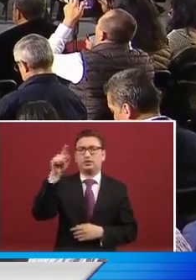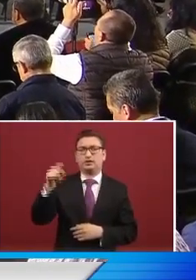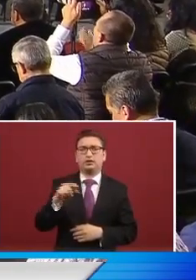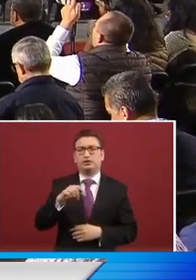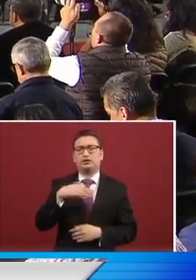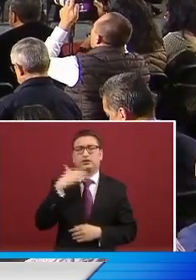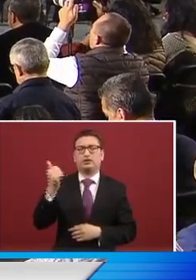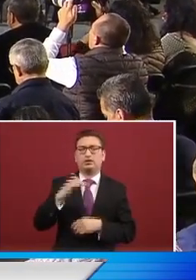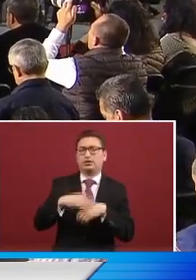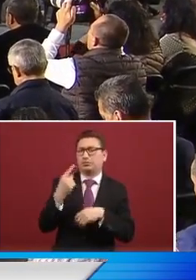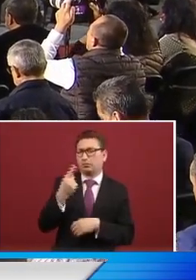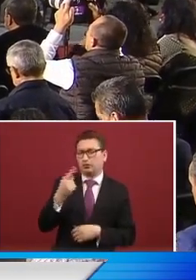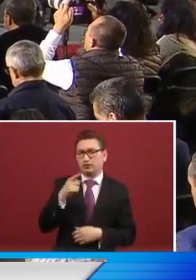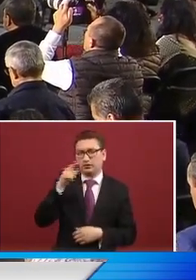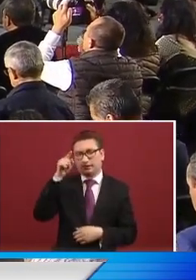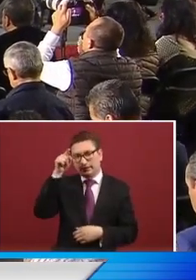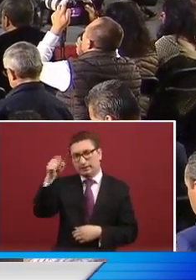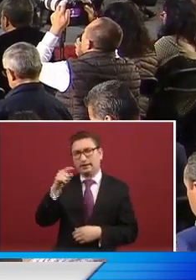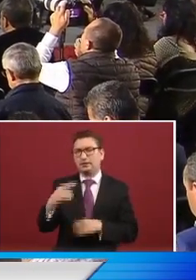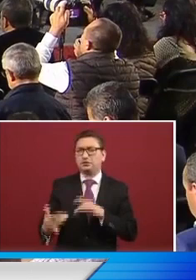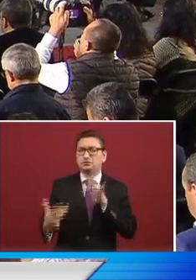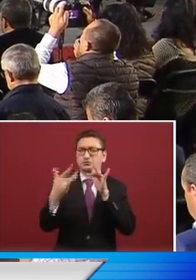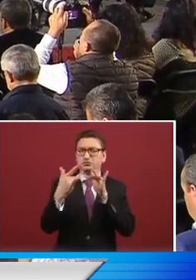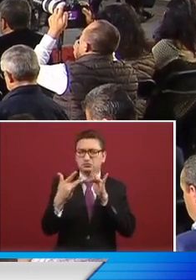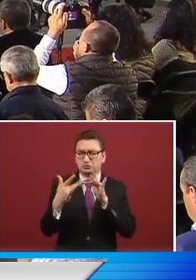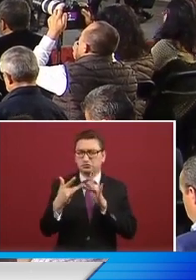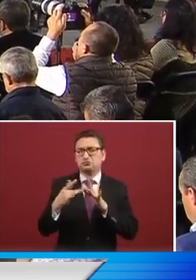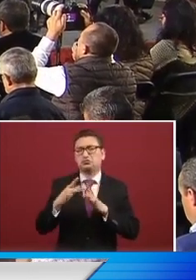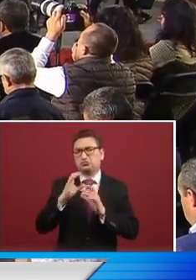Alemania. Establecimos comunicación